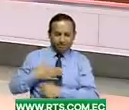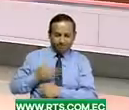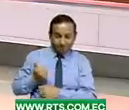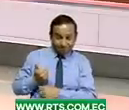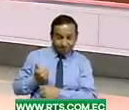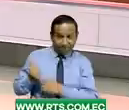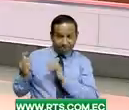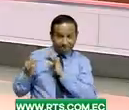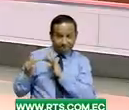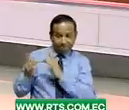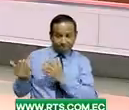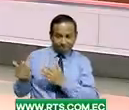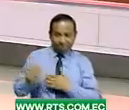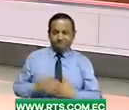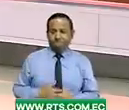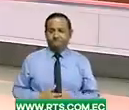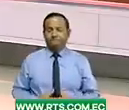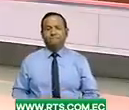saludarte.